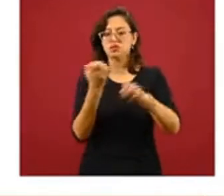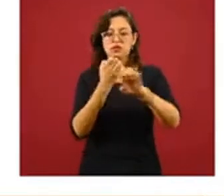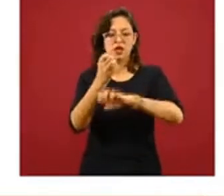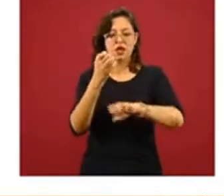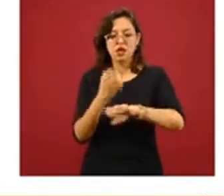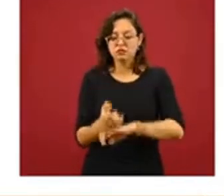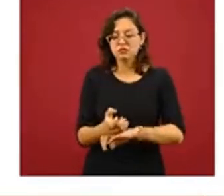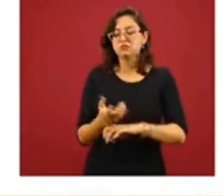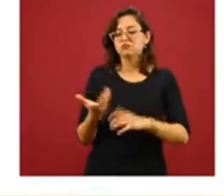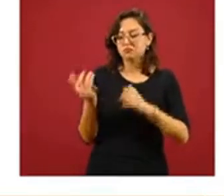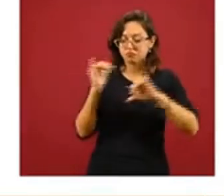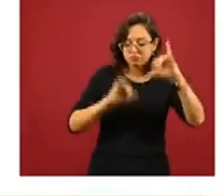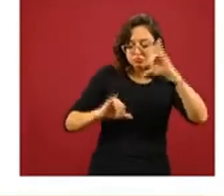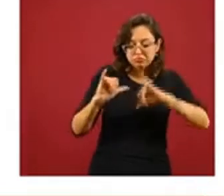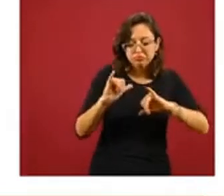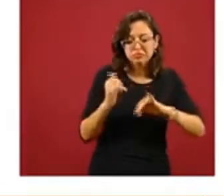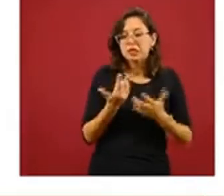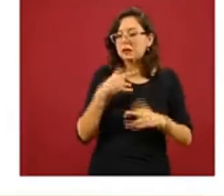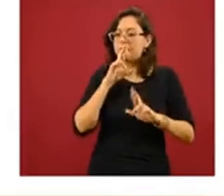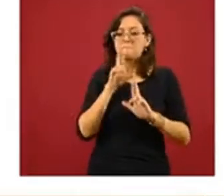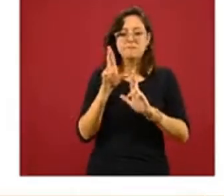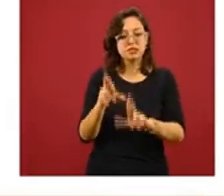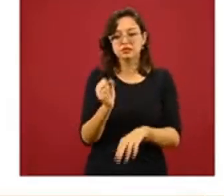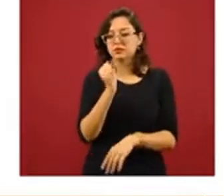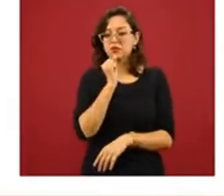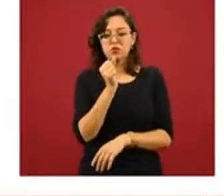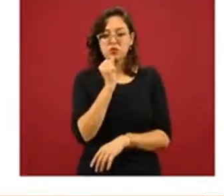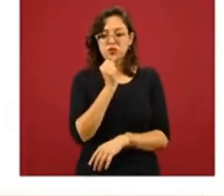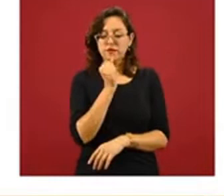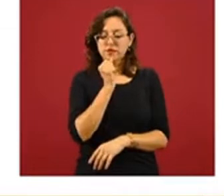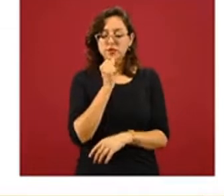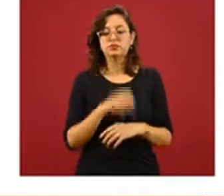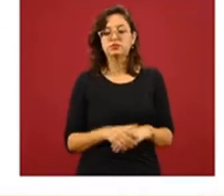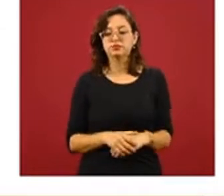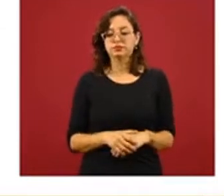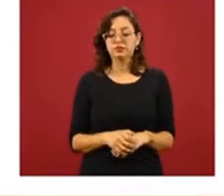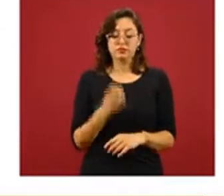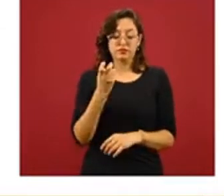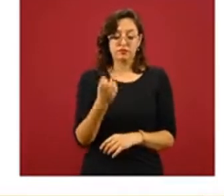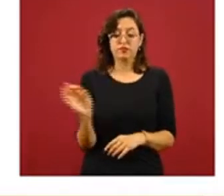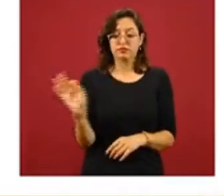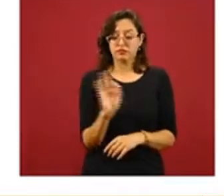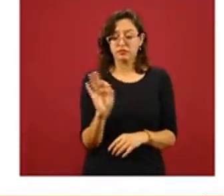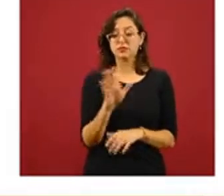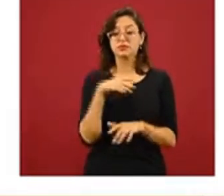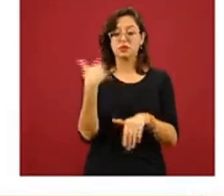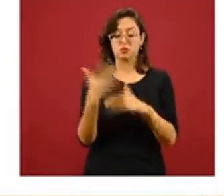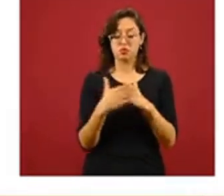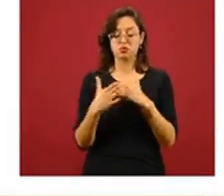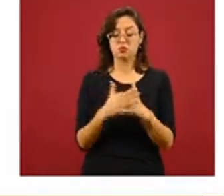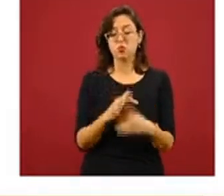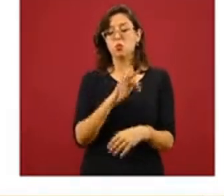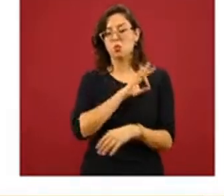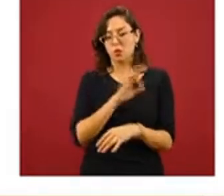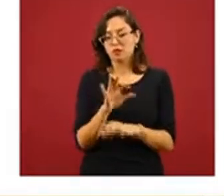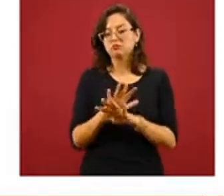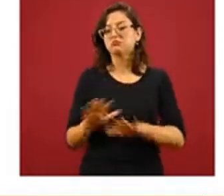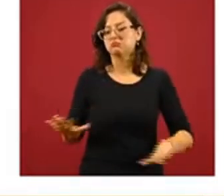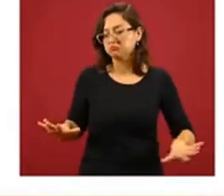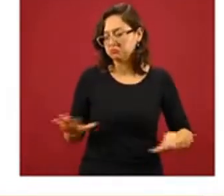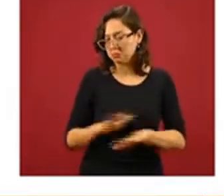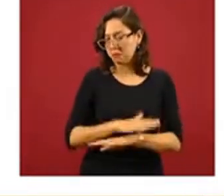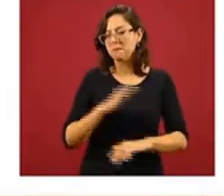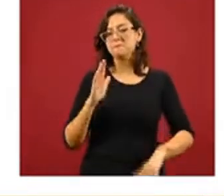carga importante en relación a su carga confirmada, y por lo tanto una expectativa que en los siguientes días podamos ver todavía un buen